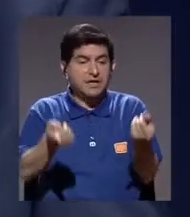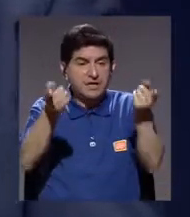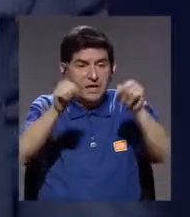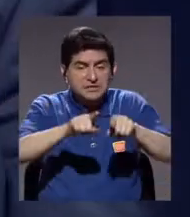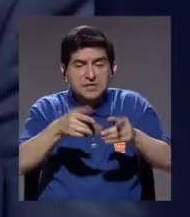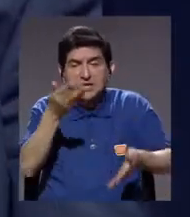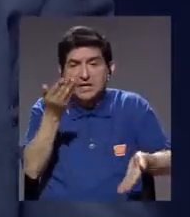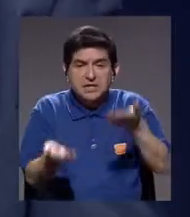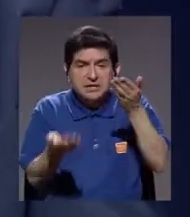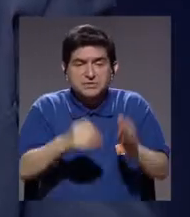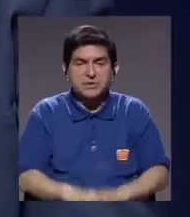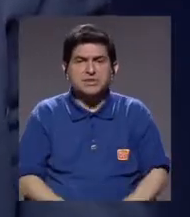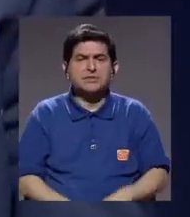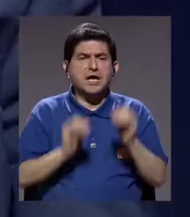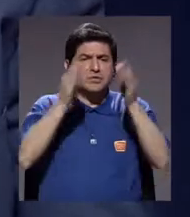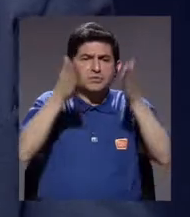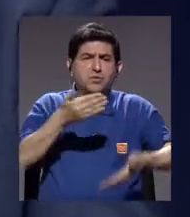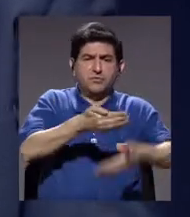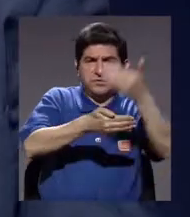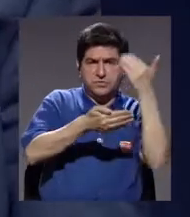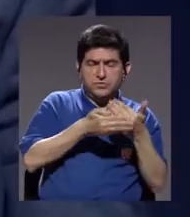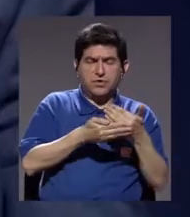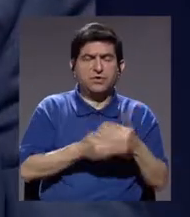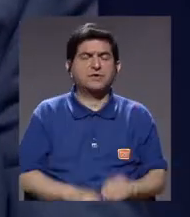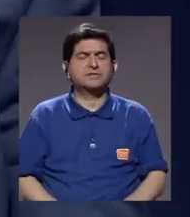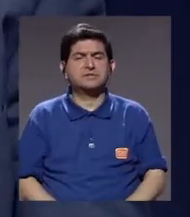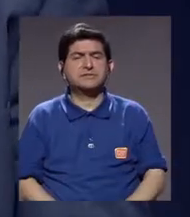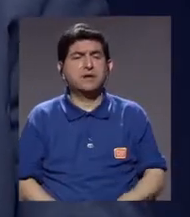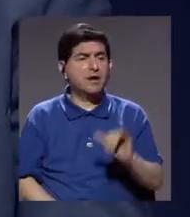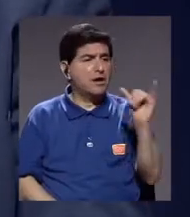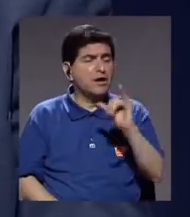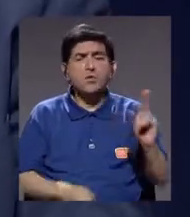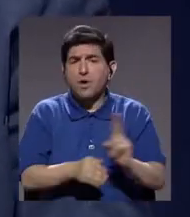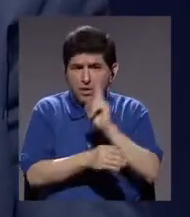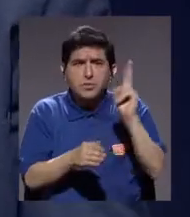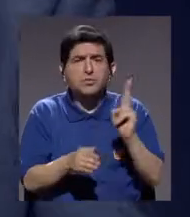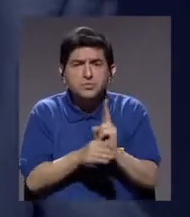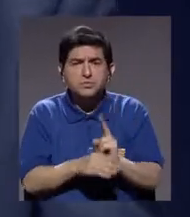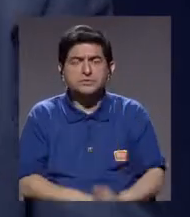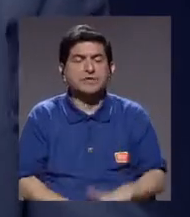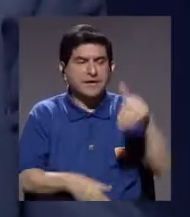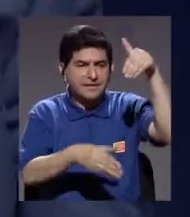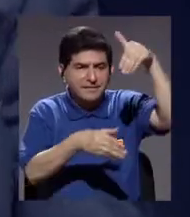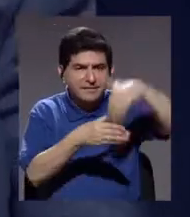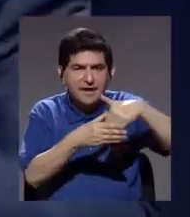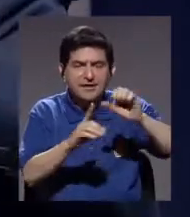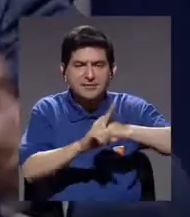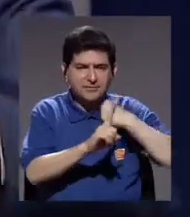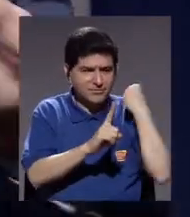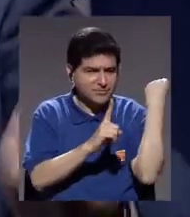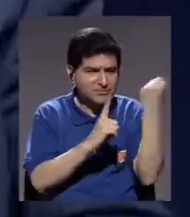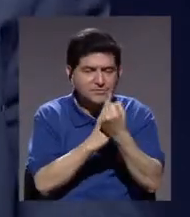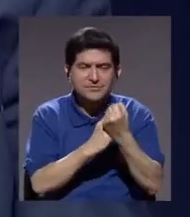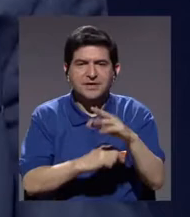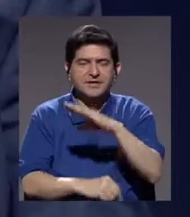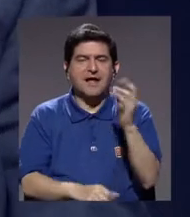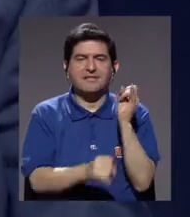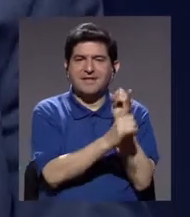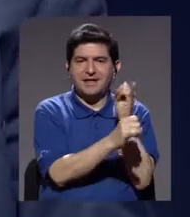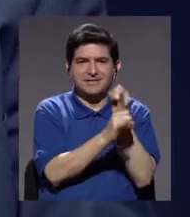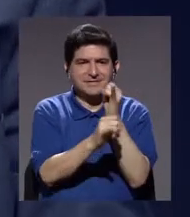que fueron académicos o enseñantes, uh-huh, y también dentro, digamos, la sociedad y